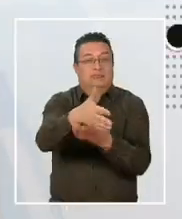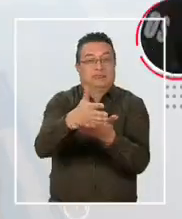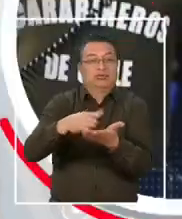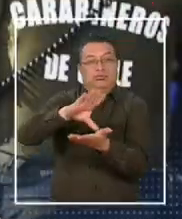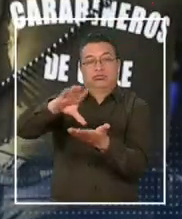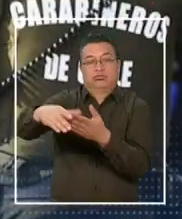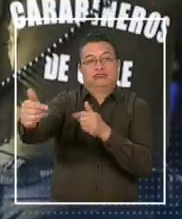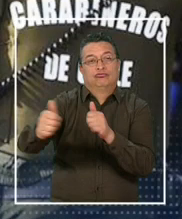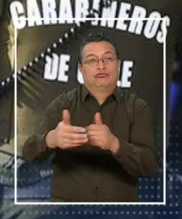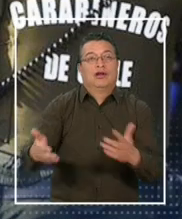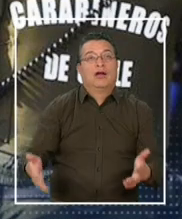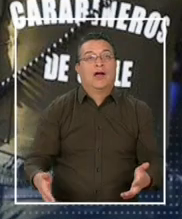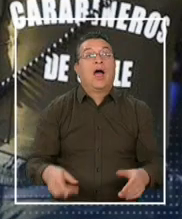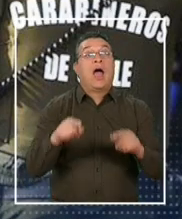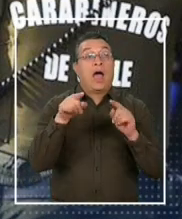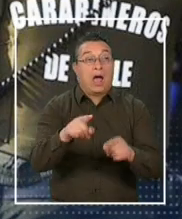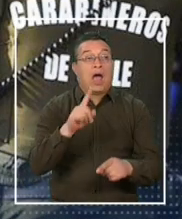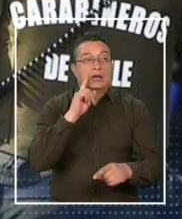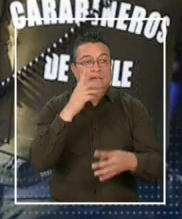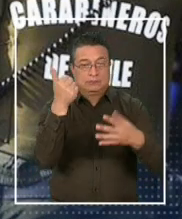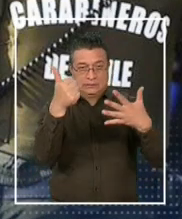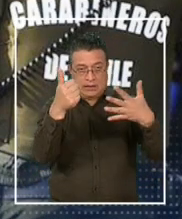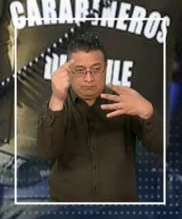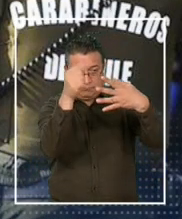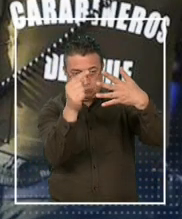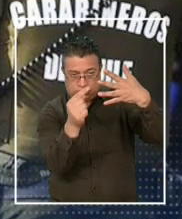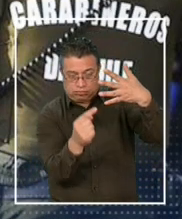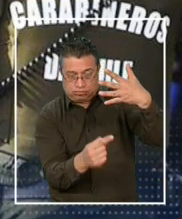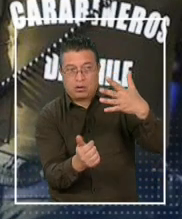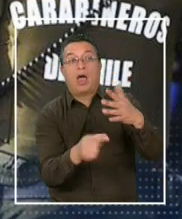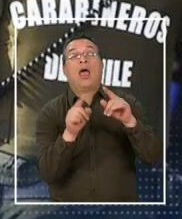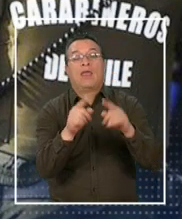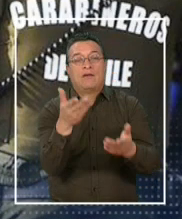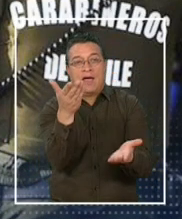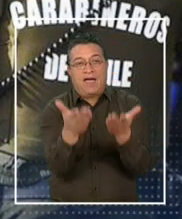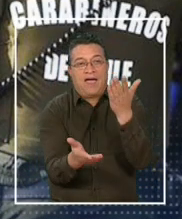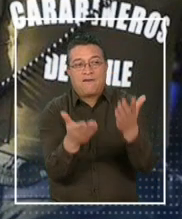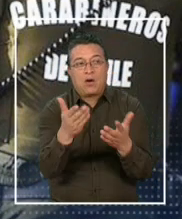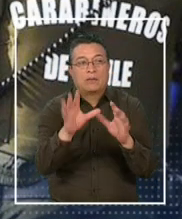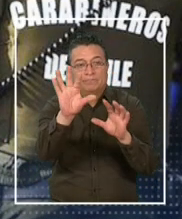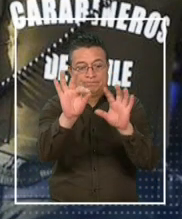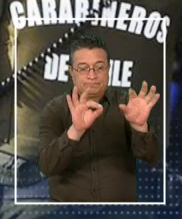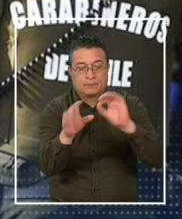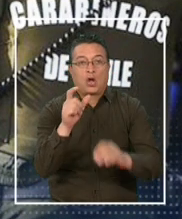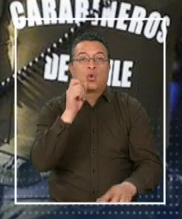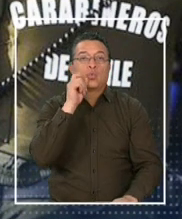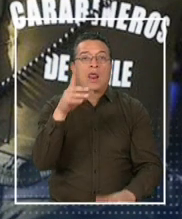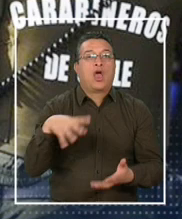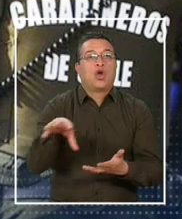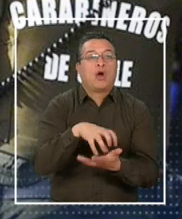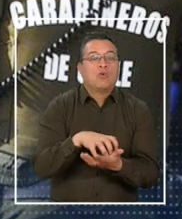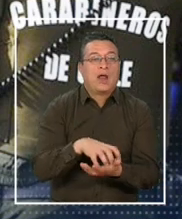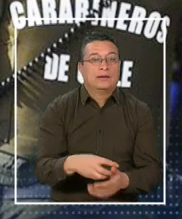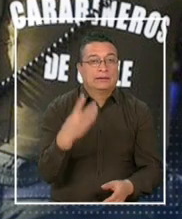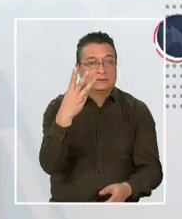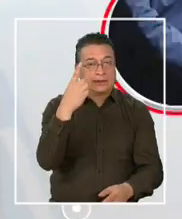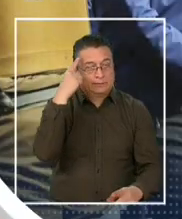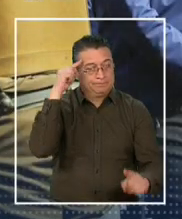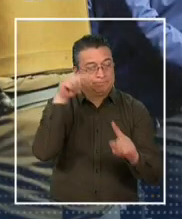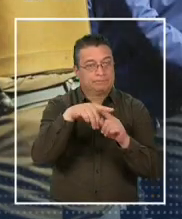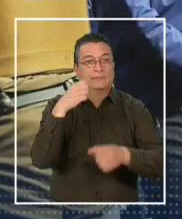fronteriza. Fueron 6 los criterios de criminalidad y diversos delitos que se evaluaron para seleccionar las comunas, con 3 líneas de